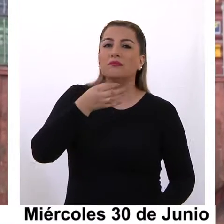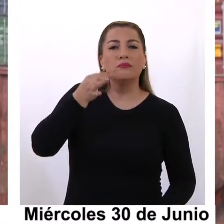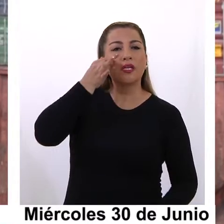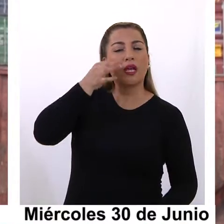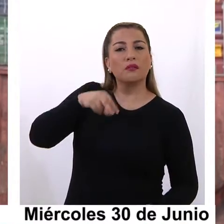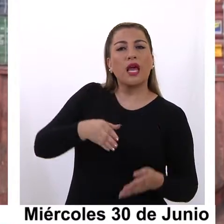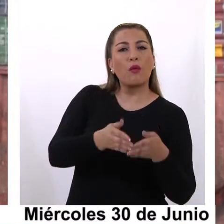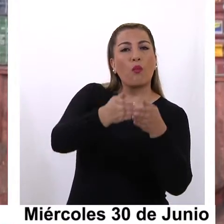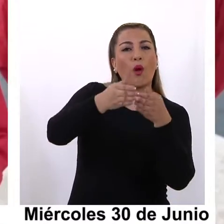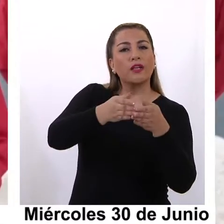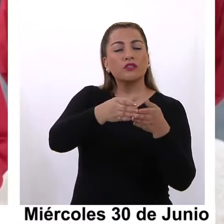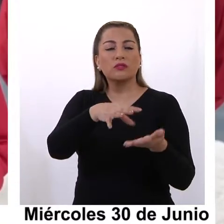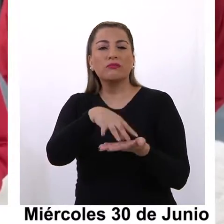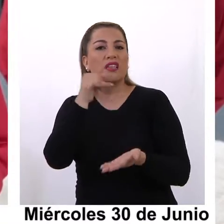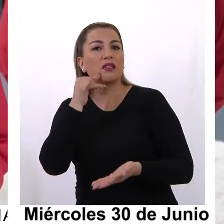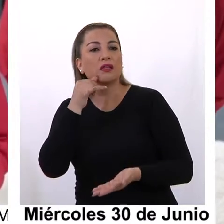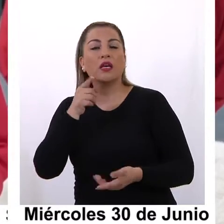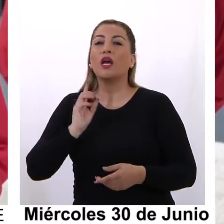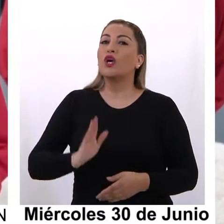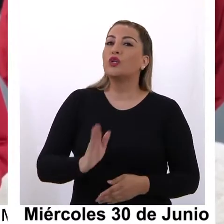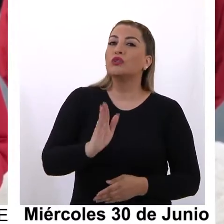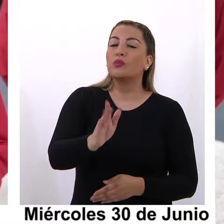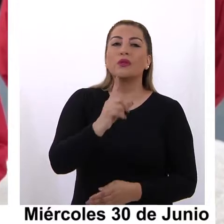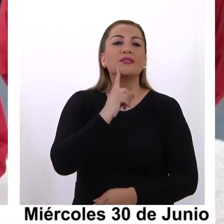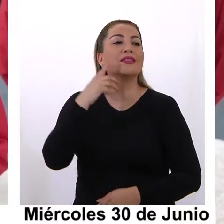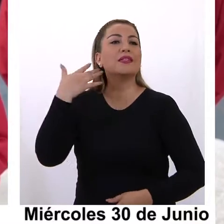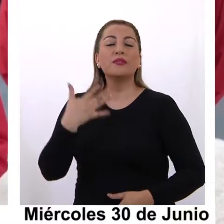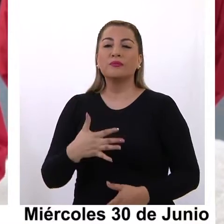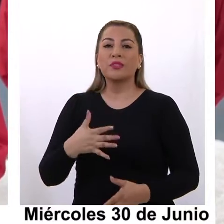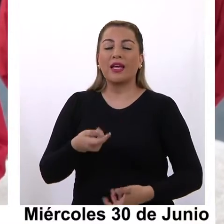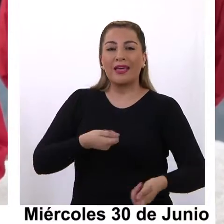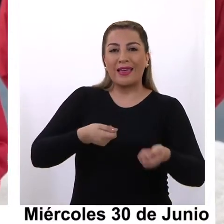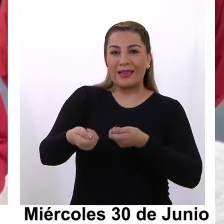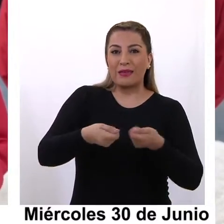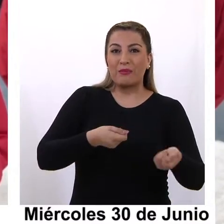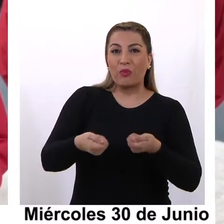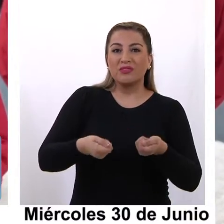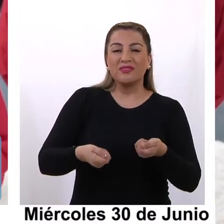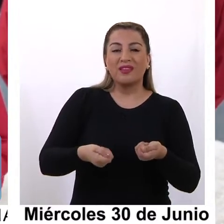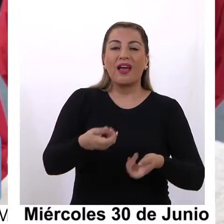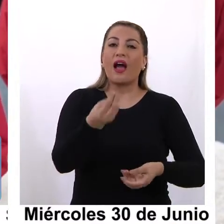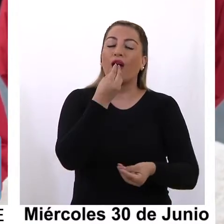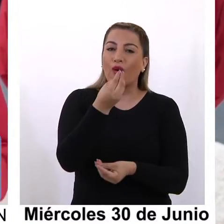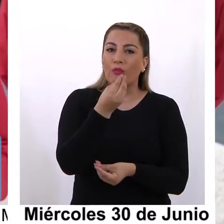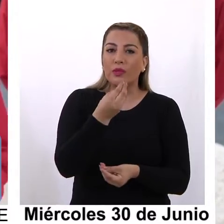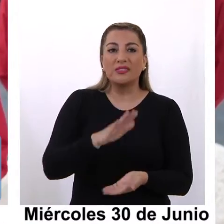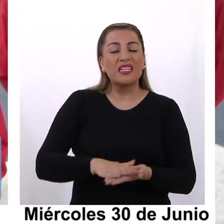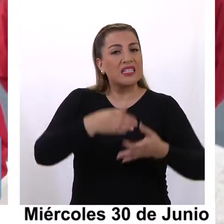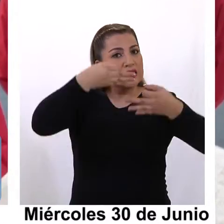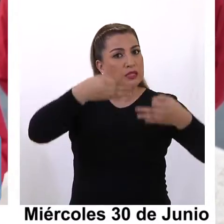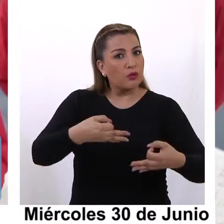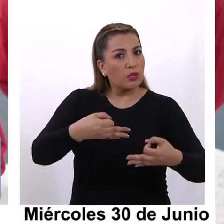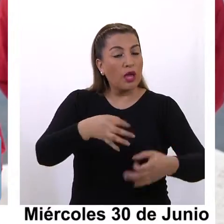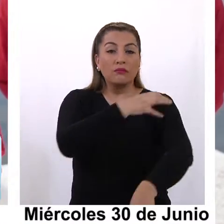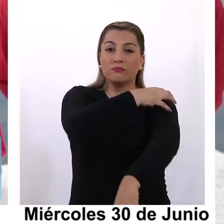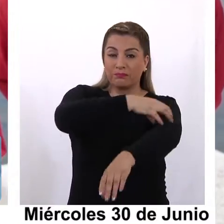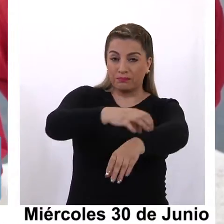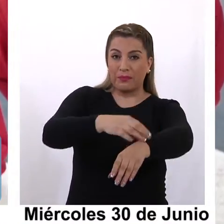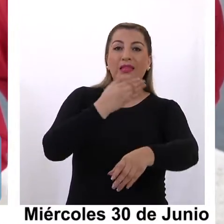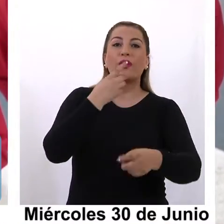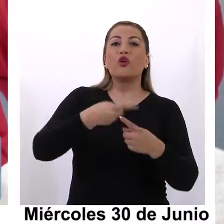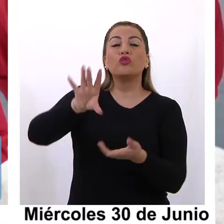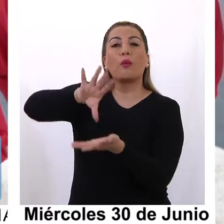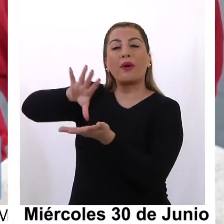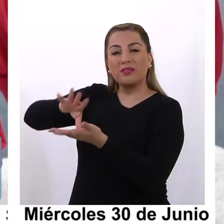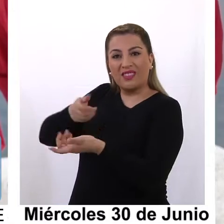el puerto de Iquique. Continuar esta importación y exportación de alimentos, esta seguridad alimentaria para nuestro país y para otros.